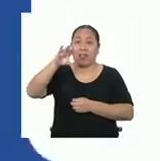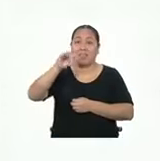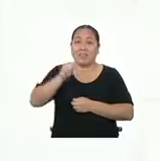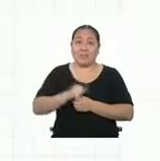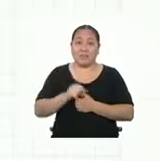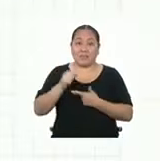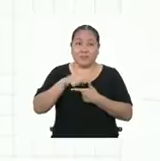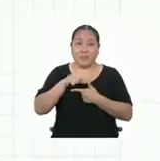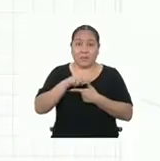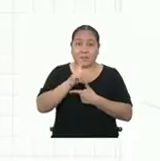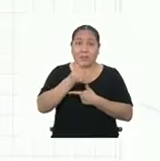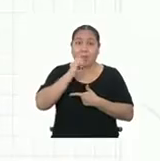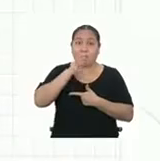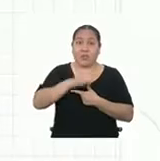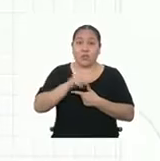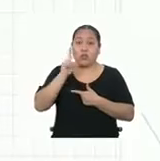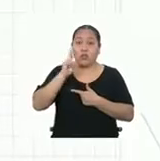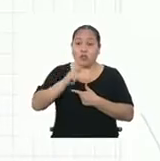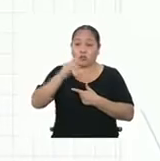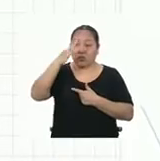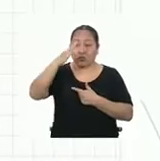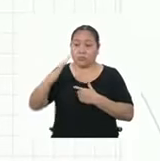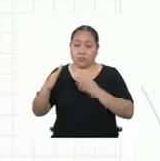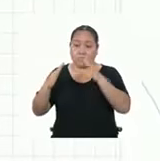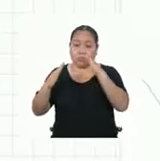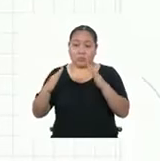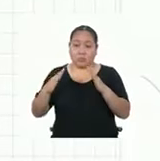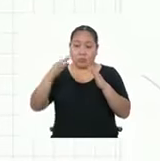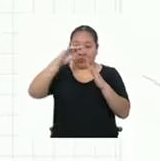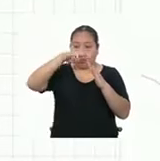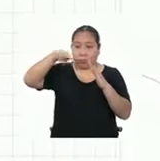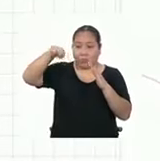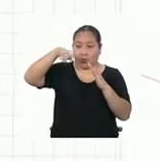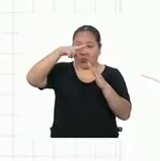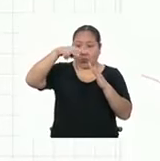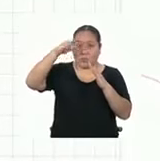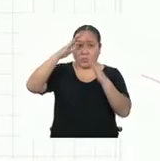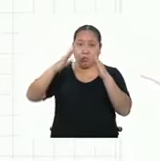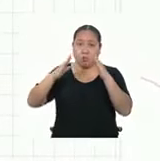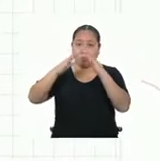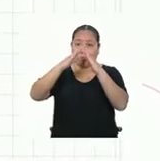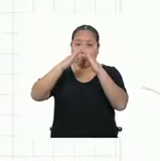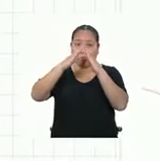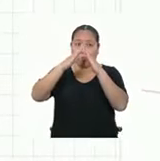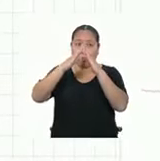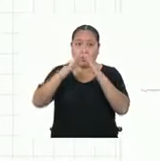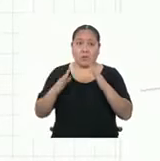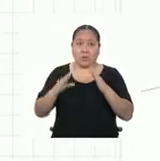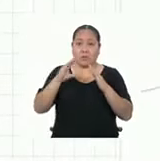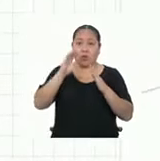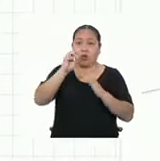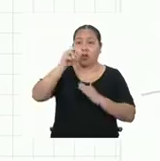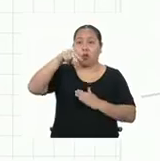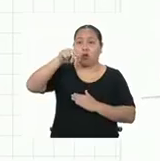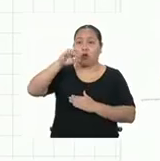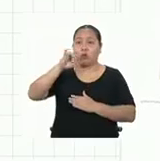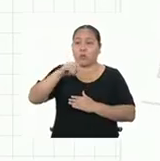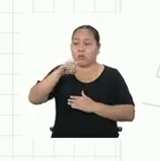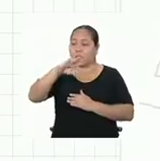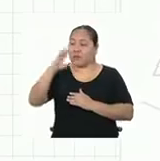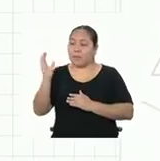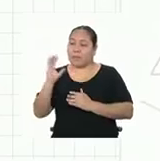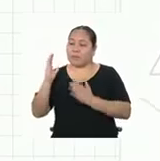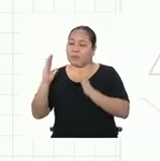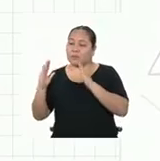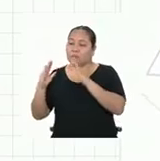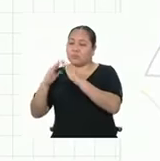Si dos lados y el ángulo comprendido entre dichos lados de un triángulo son congruentes Con las partes correspondientes de otro